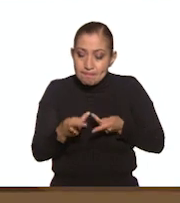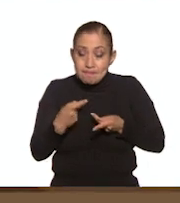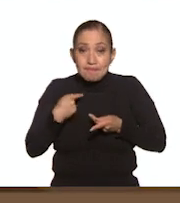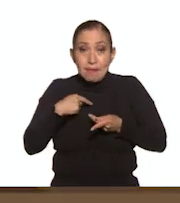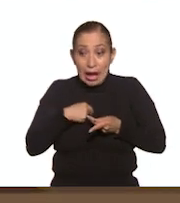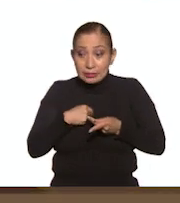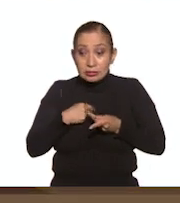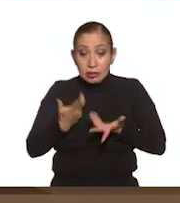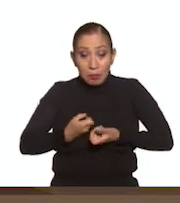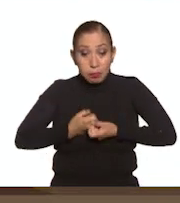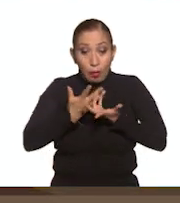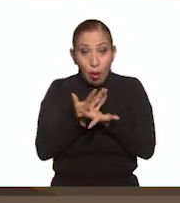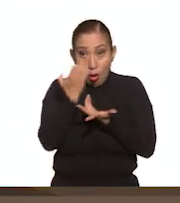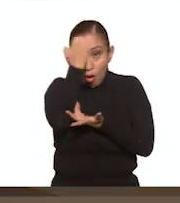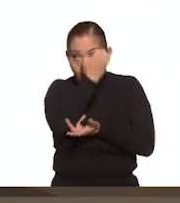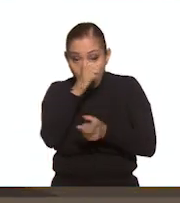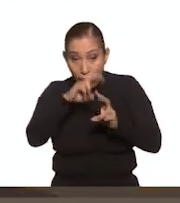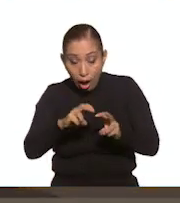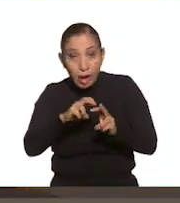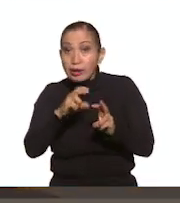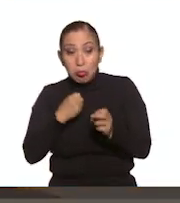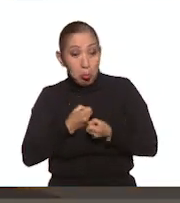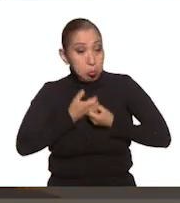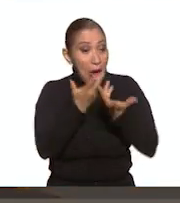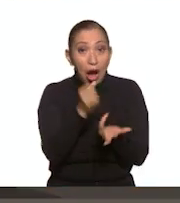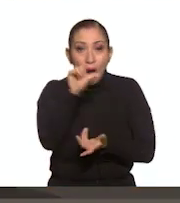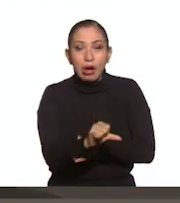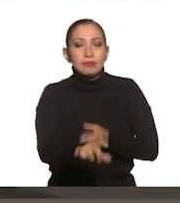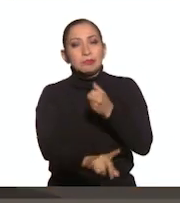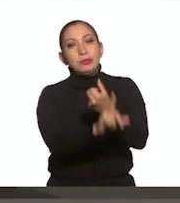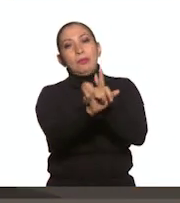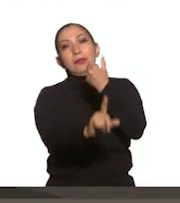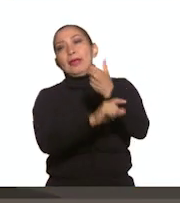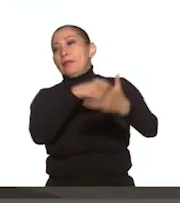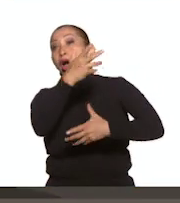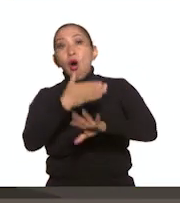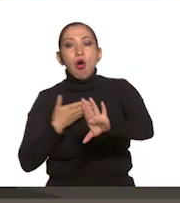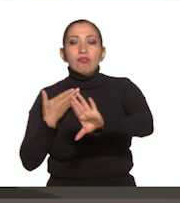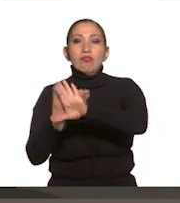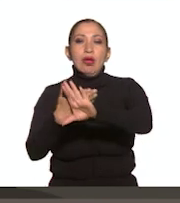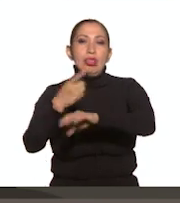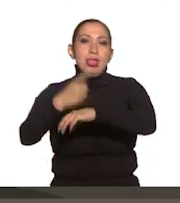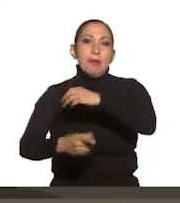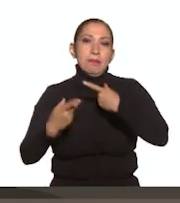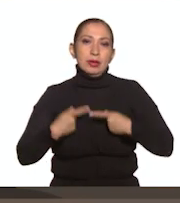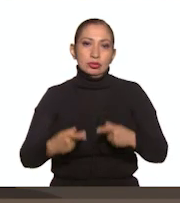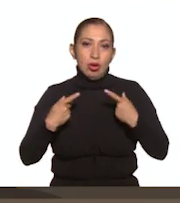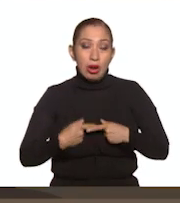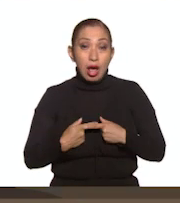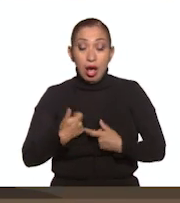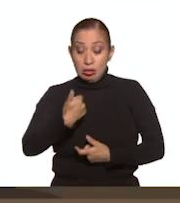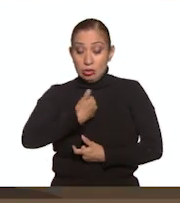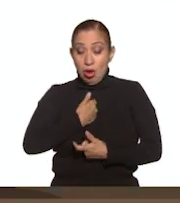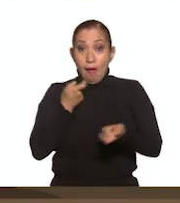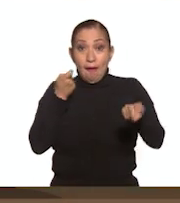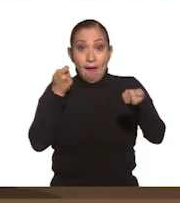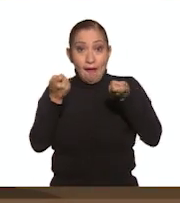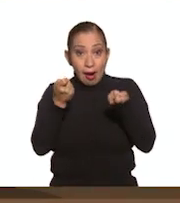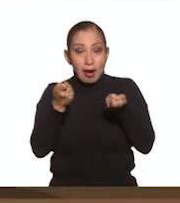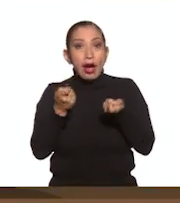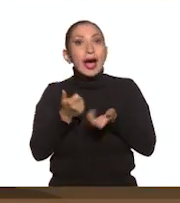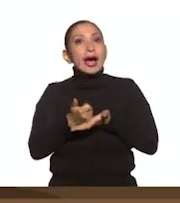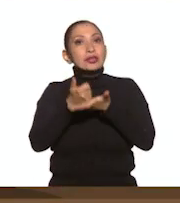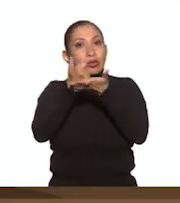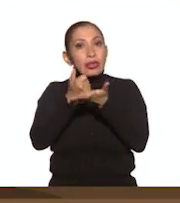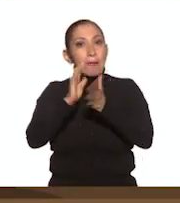pasan estas por un análisis, podemos generar un conflicto o hasta lastimar a los demás. Autorregularnos nos sirve para